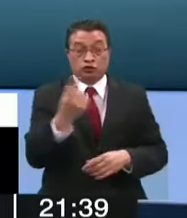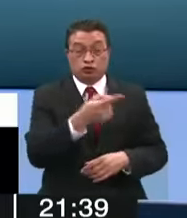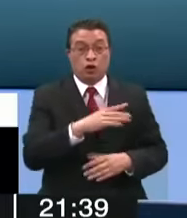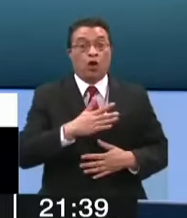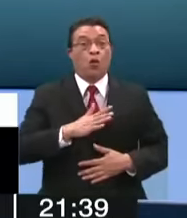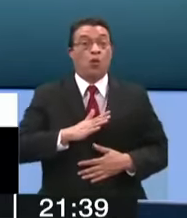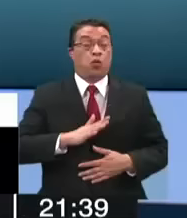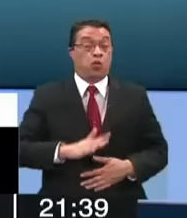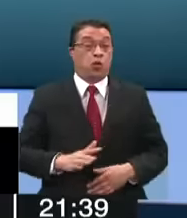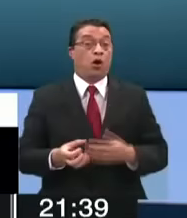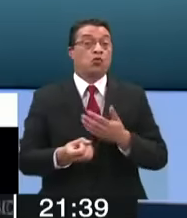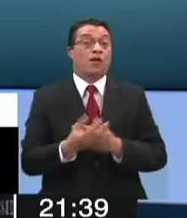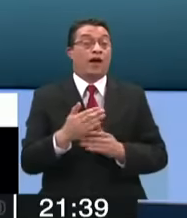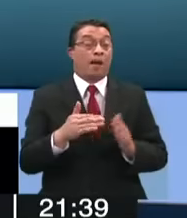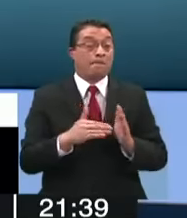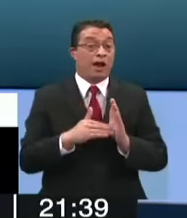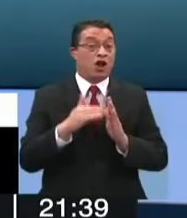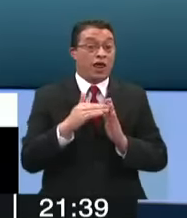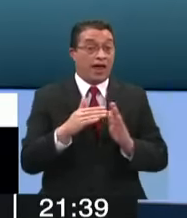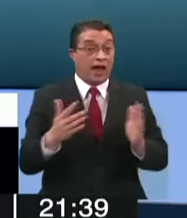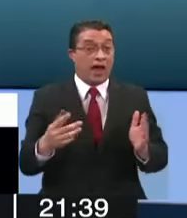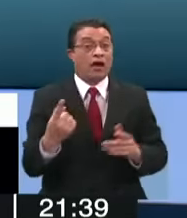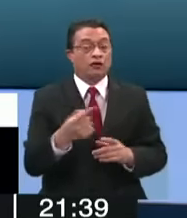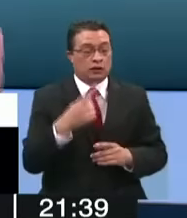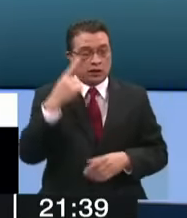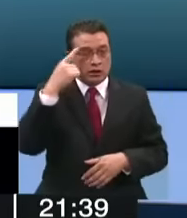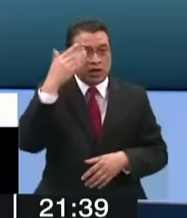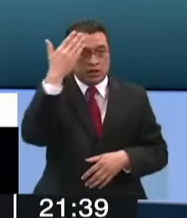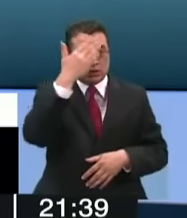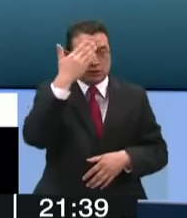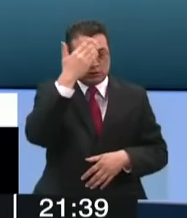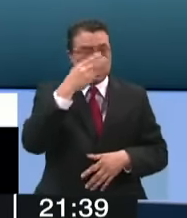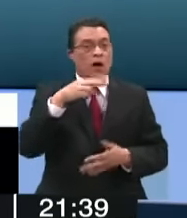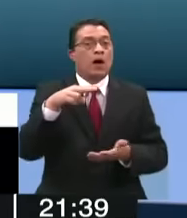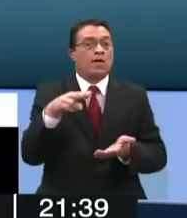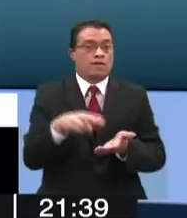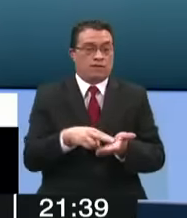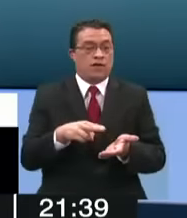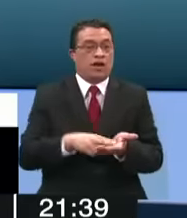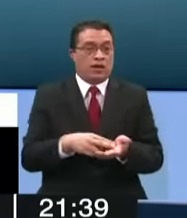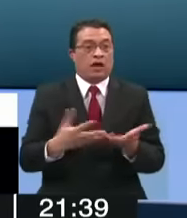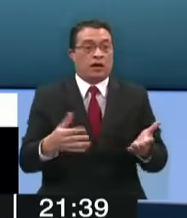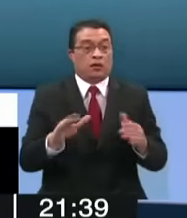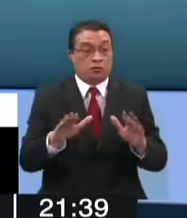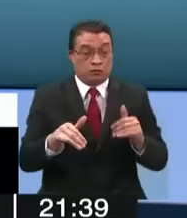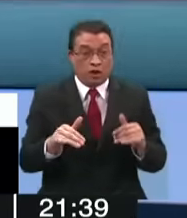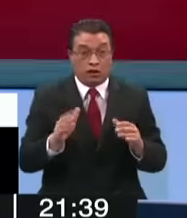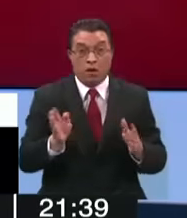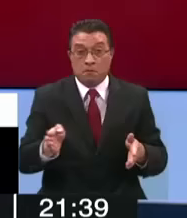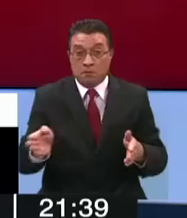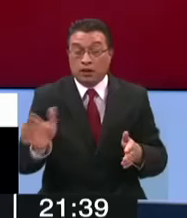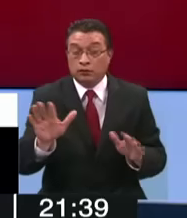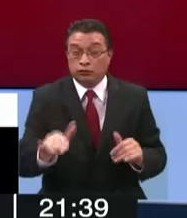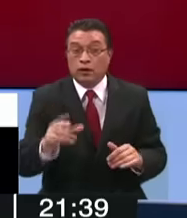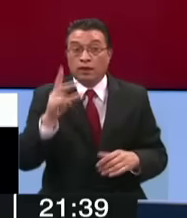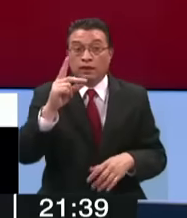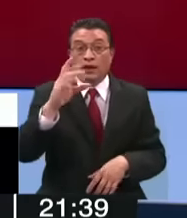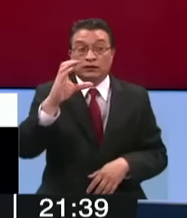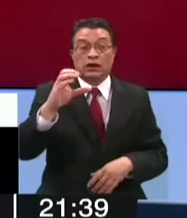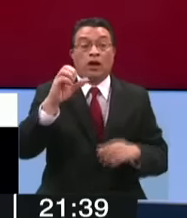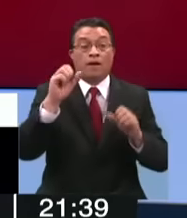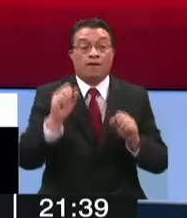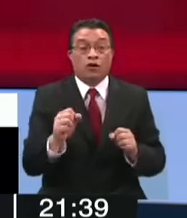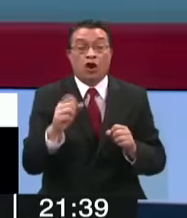de la nueva mayoría más tranquilo? ¿Había una preocupación verdadera, bueno, que se mantiene o podría mantenerse, de que la Democracia Cristiana